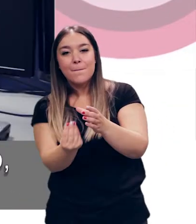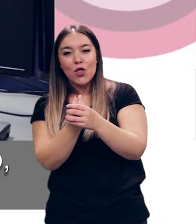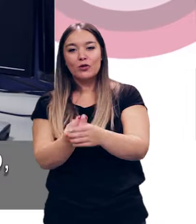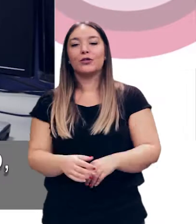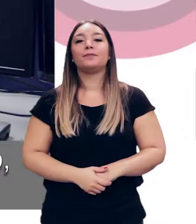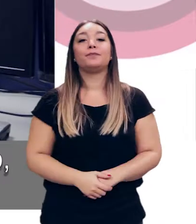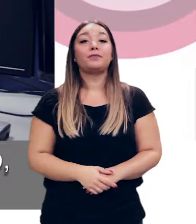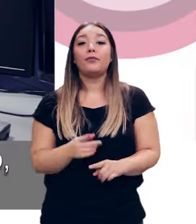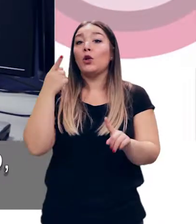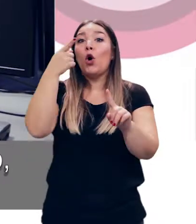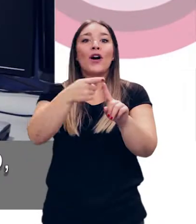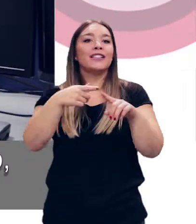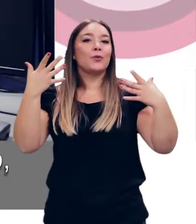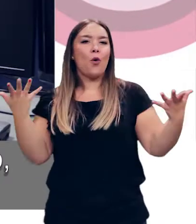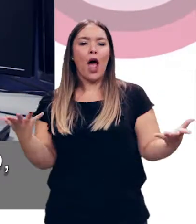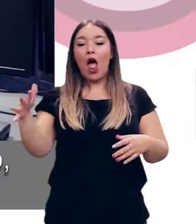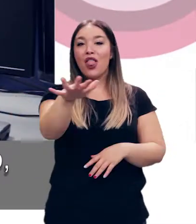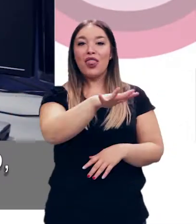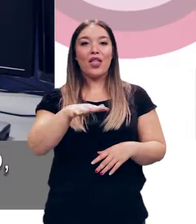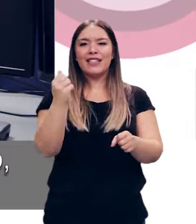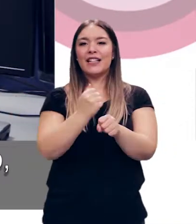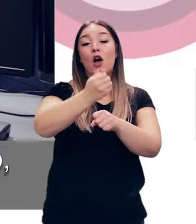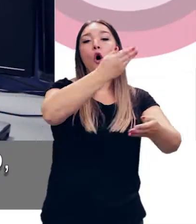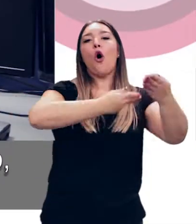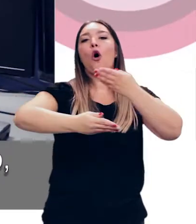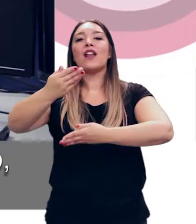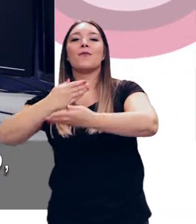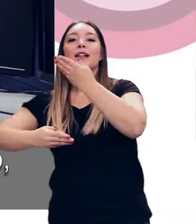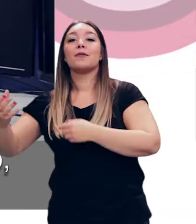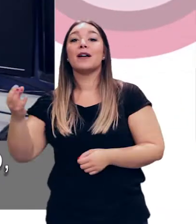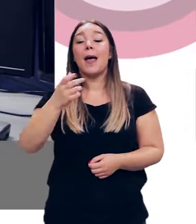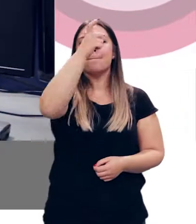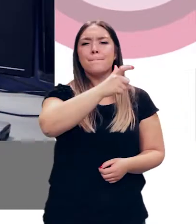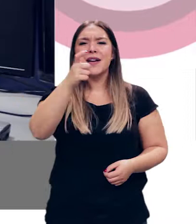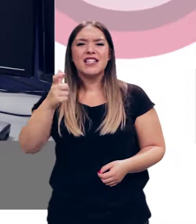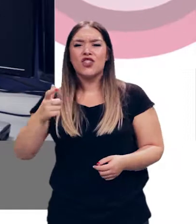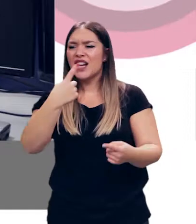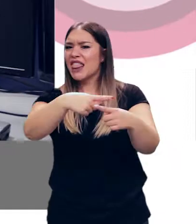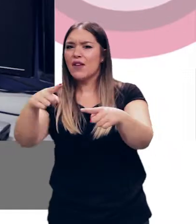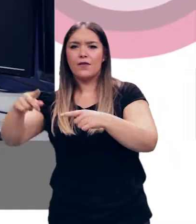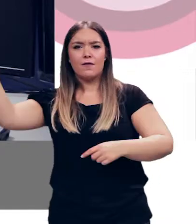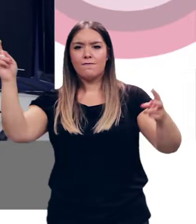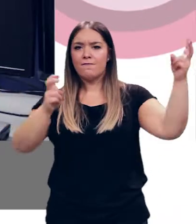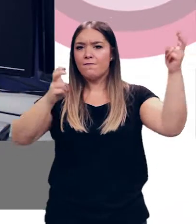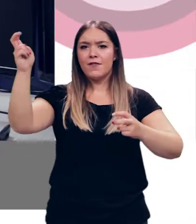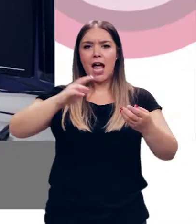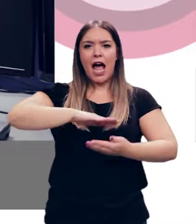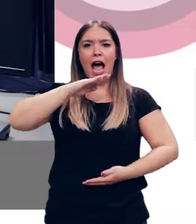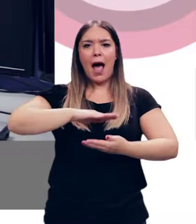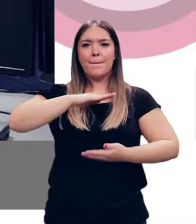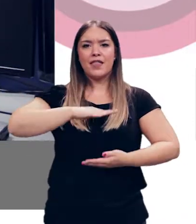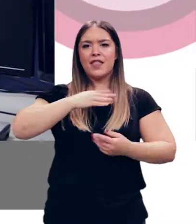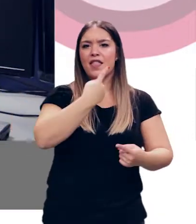El objetivo es hacer un espacio de trabajo colaborativo donde confluya gente con distintos conocimientos y distintas habilidades de toda la